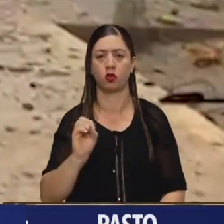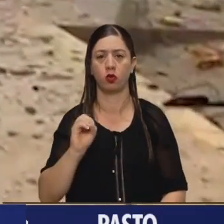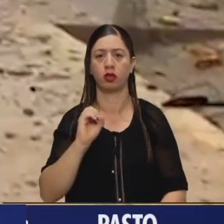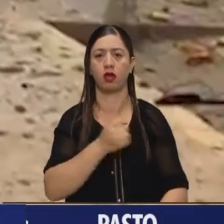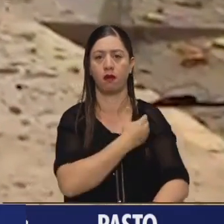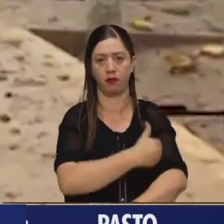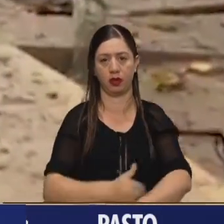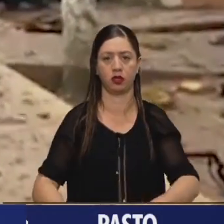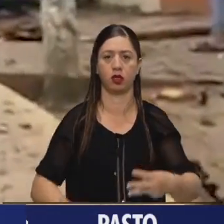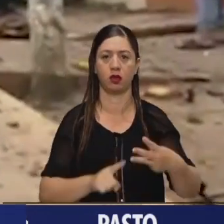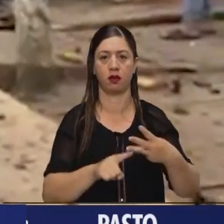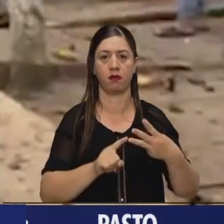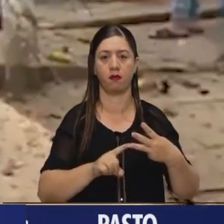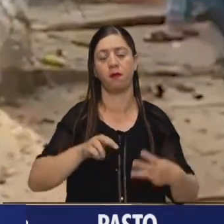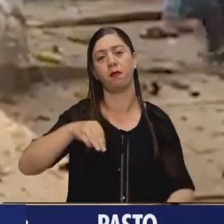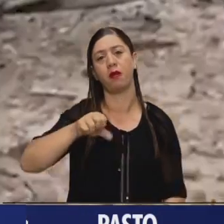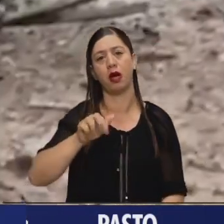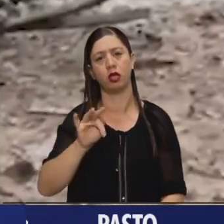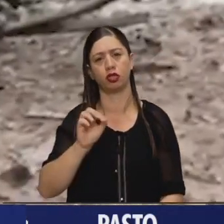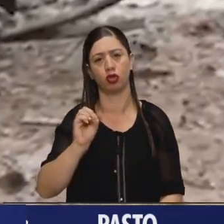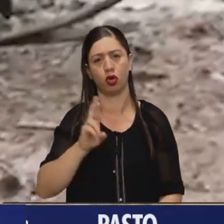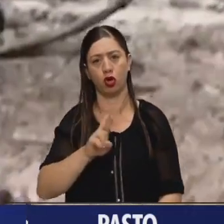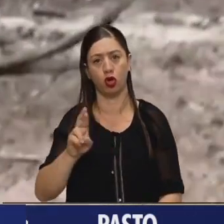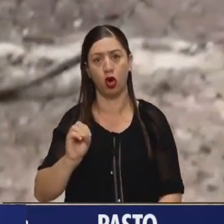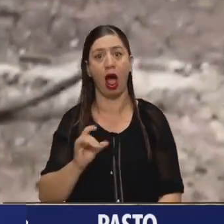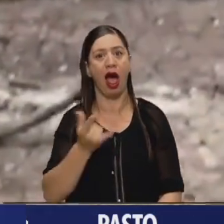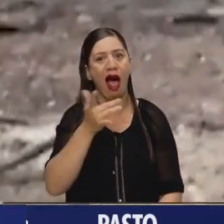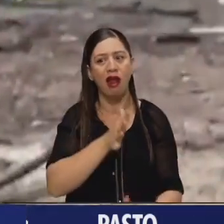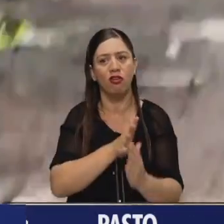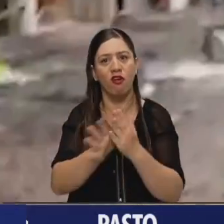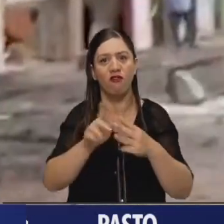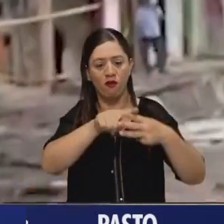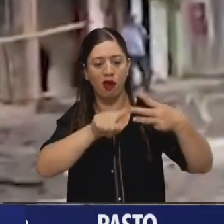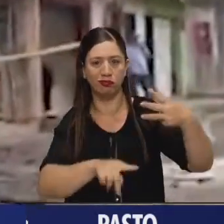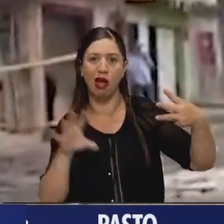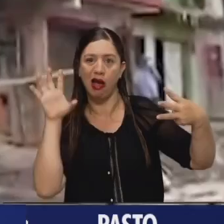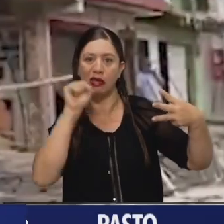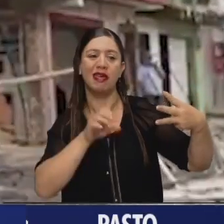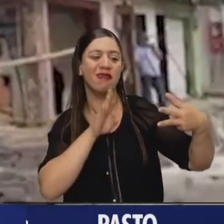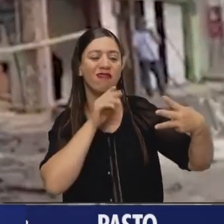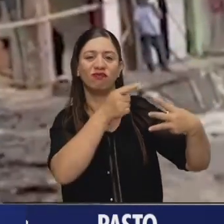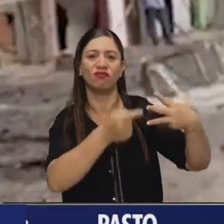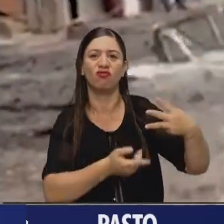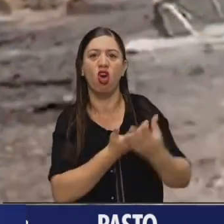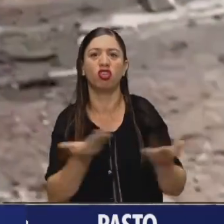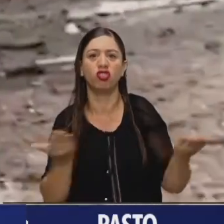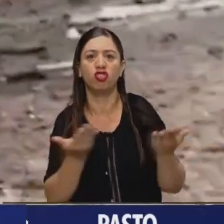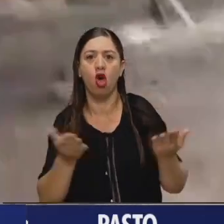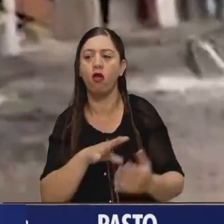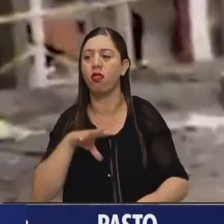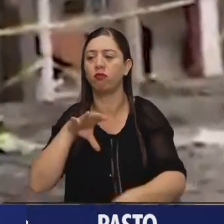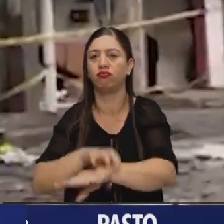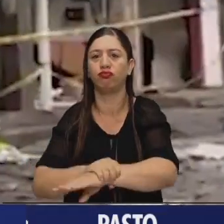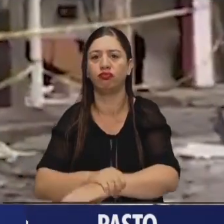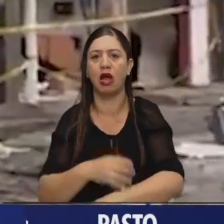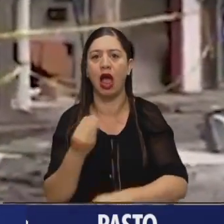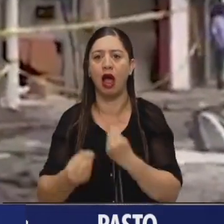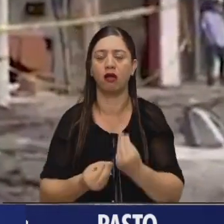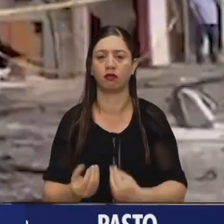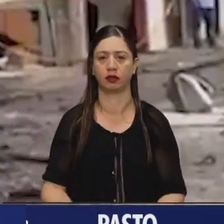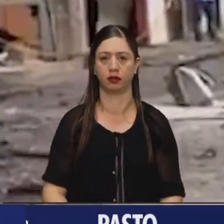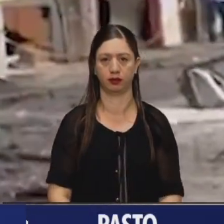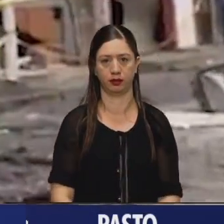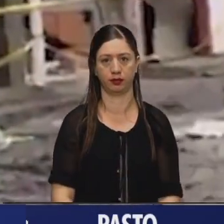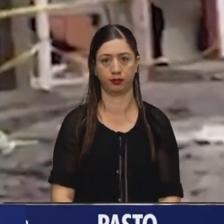y alias Matorre, para quienes suministren información que lleven a la captura o a la ubicación de estos